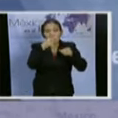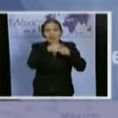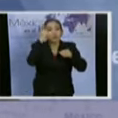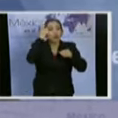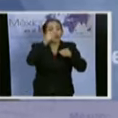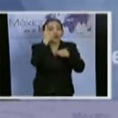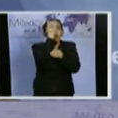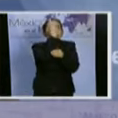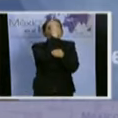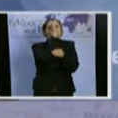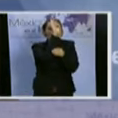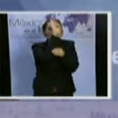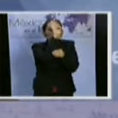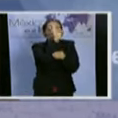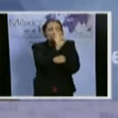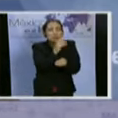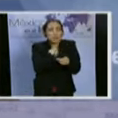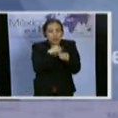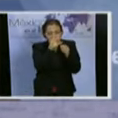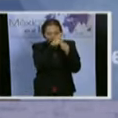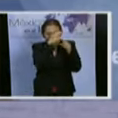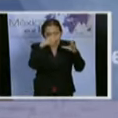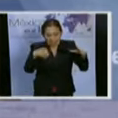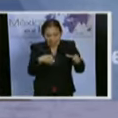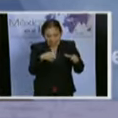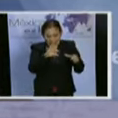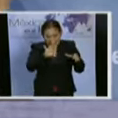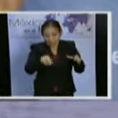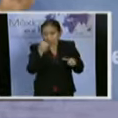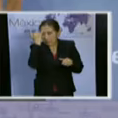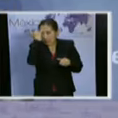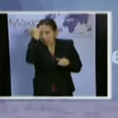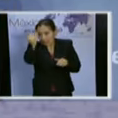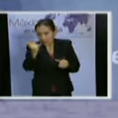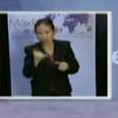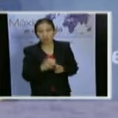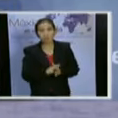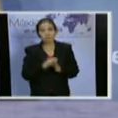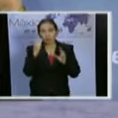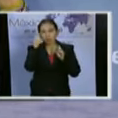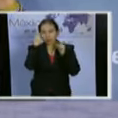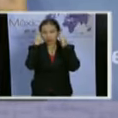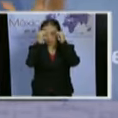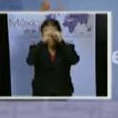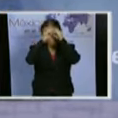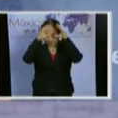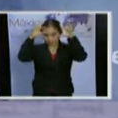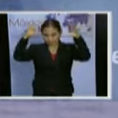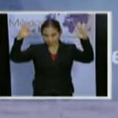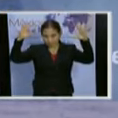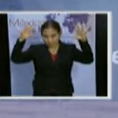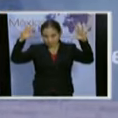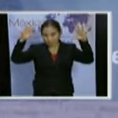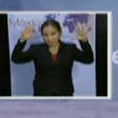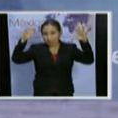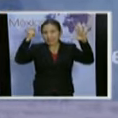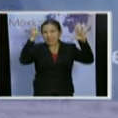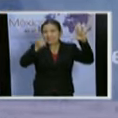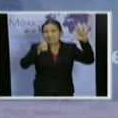del 1% de la población. Imagínense por un momento visualmente en una gráfica lo que